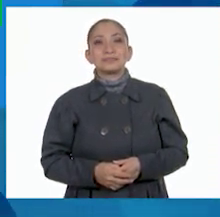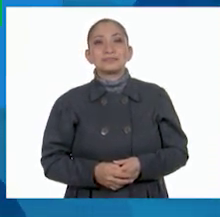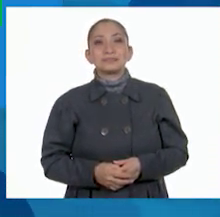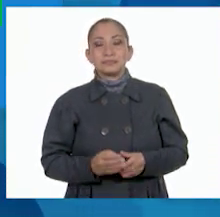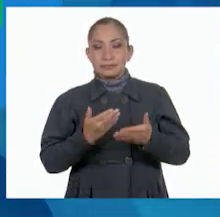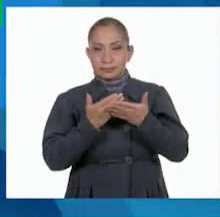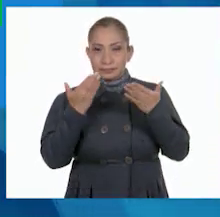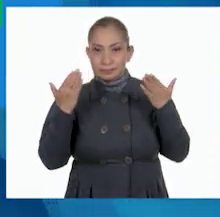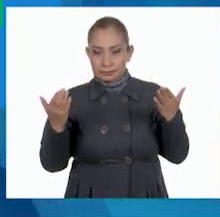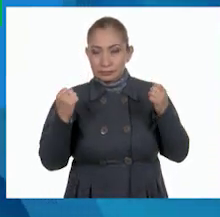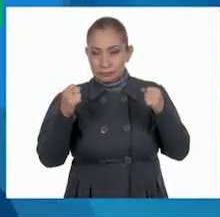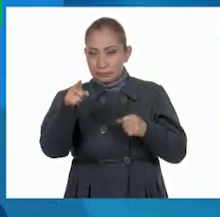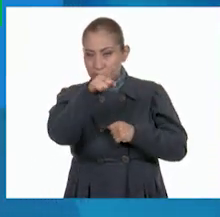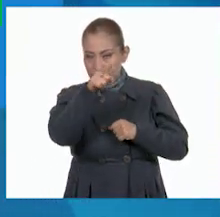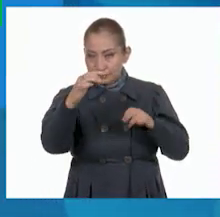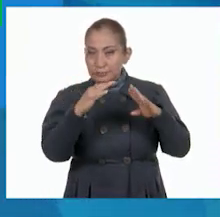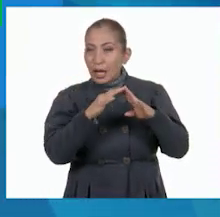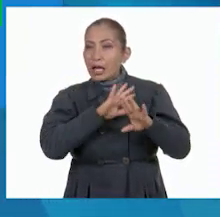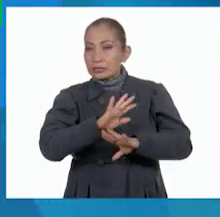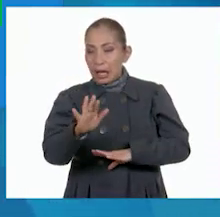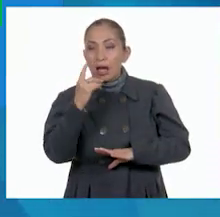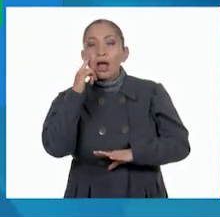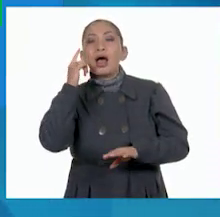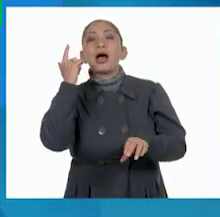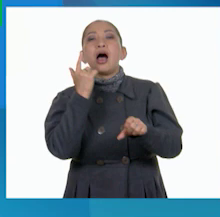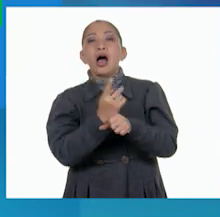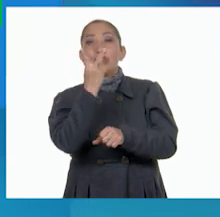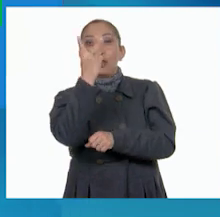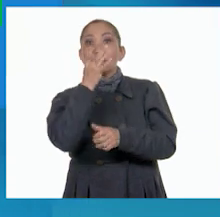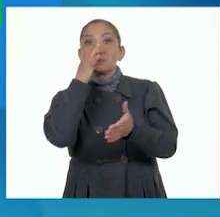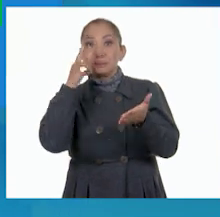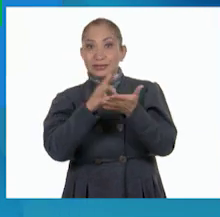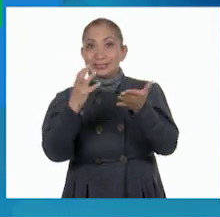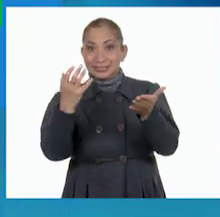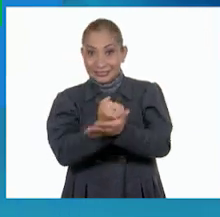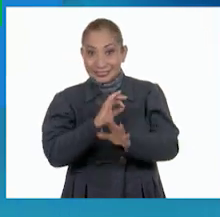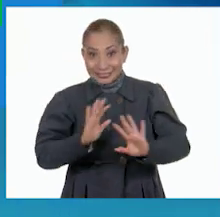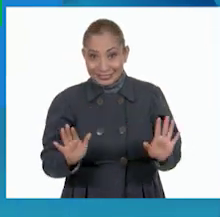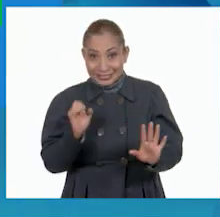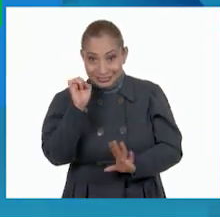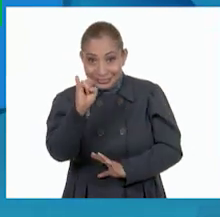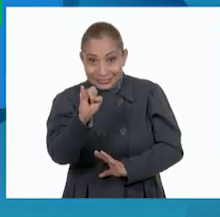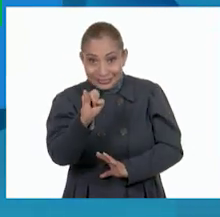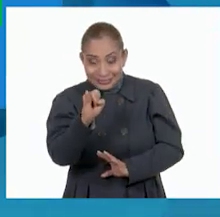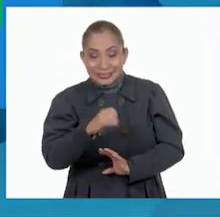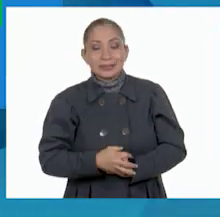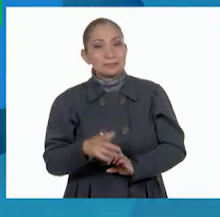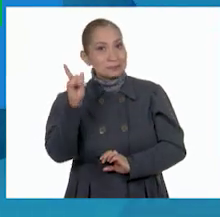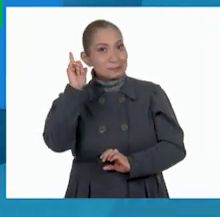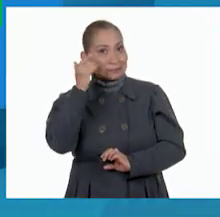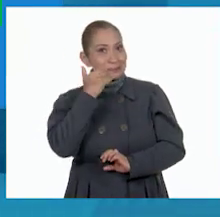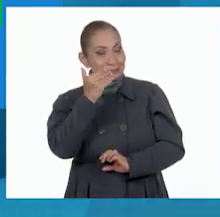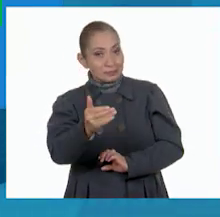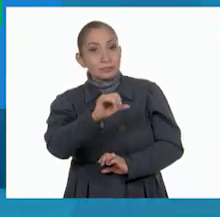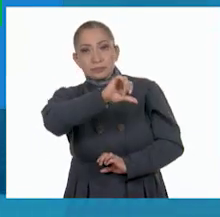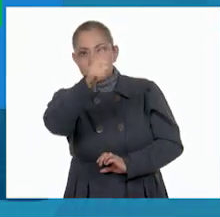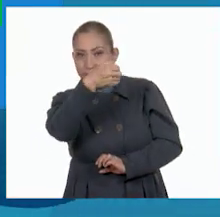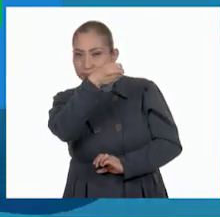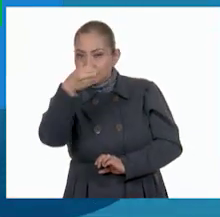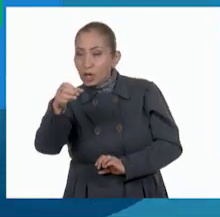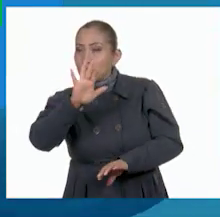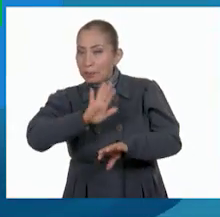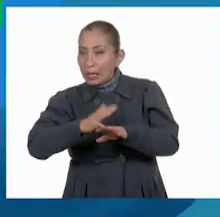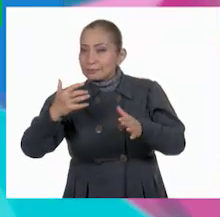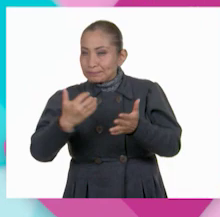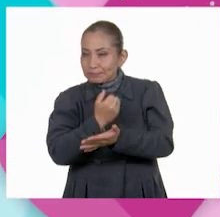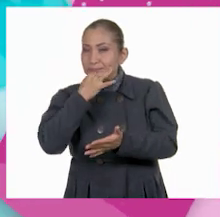Ahora, seguramente ya en casita ya todos han de tener sus dos puntotes, ¿verdad? Esperemos que sí. Pues vamos al siguiente refrán para que tengan